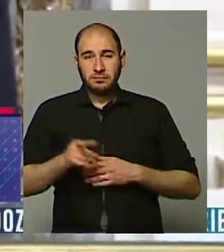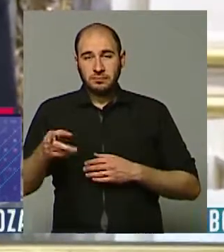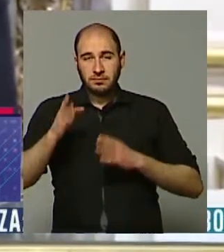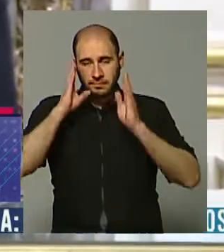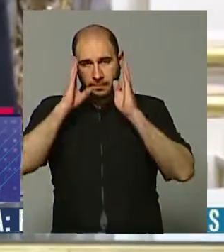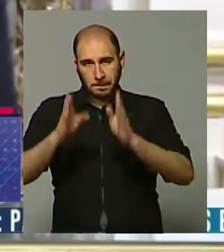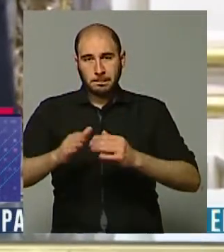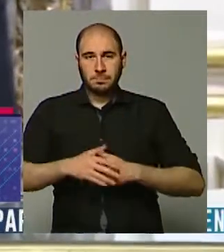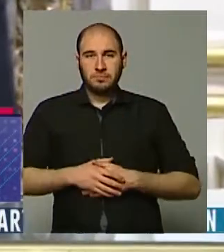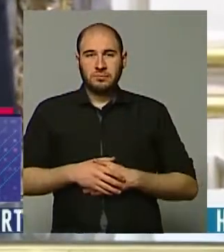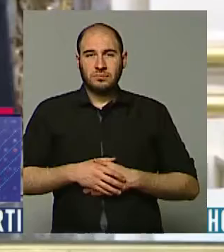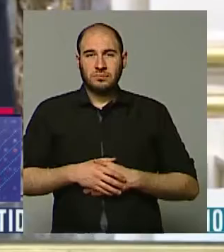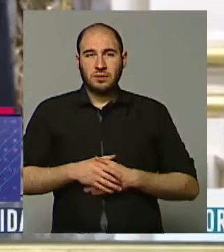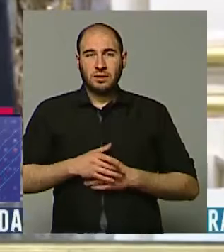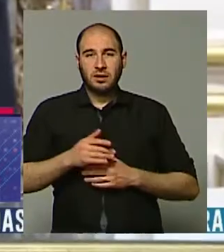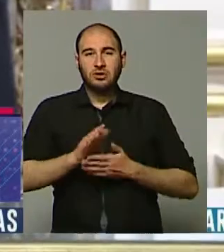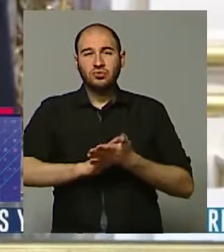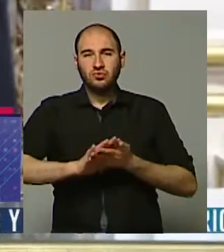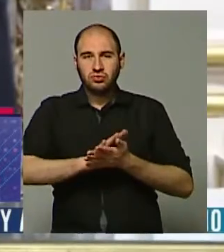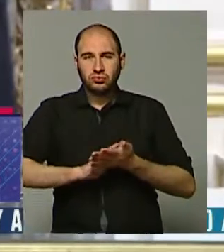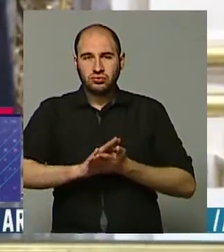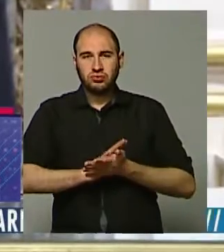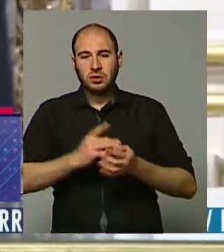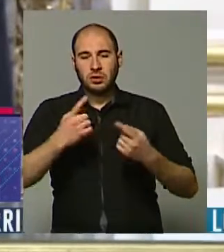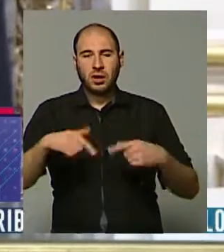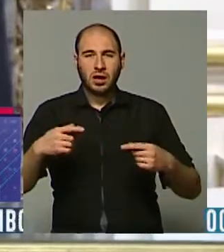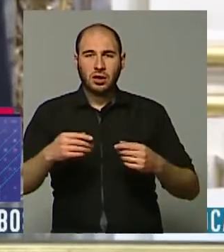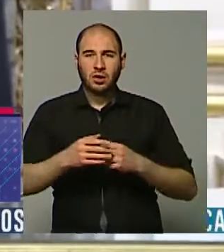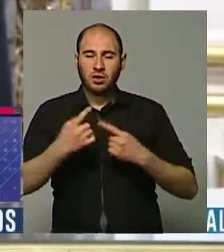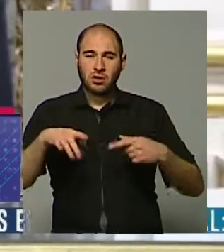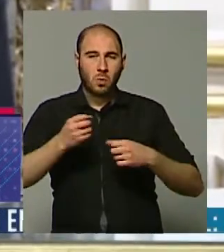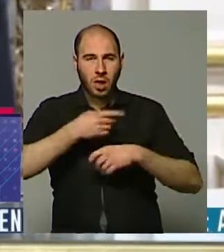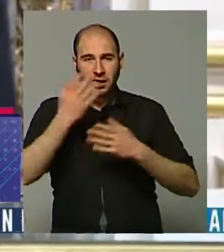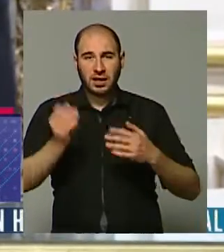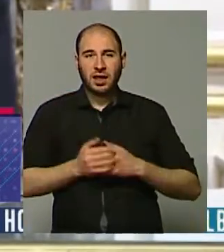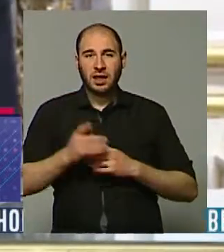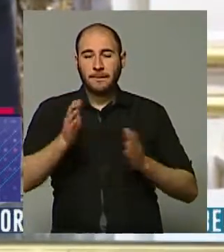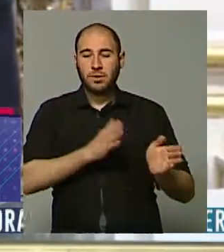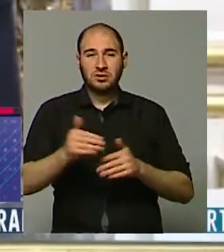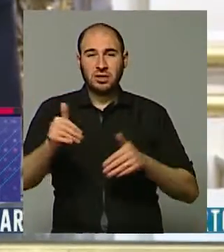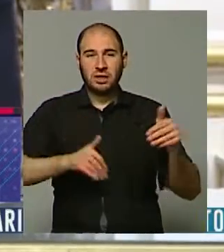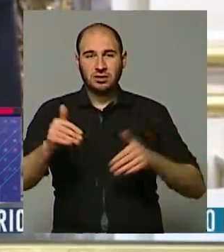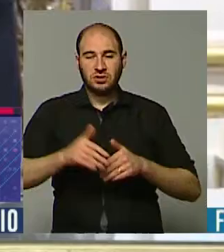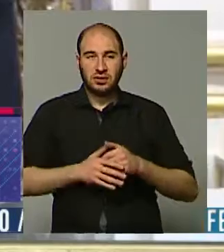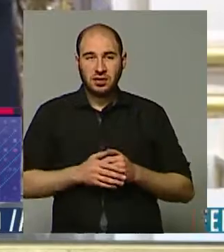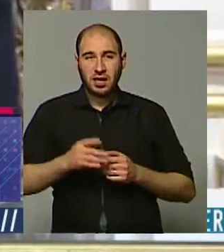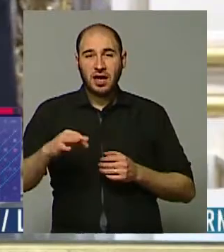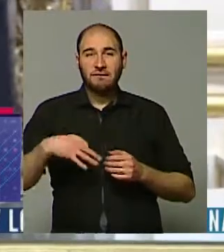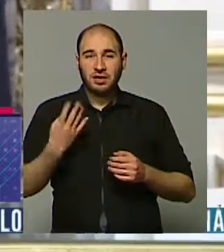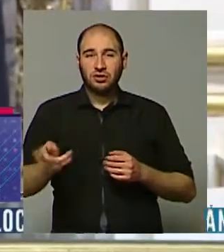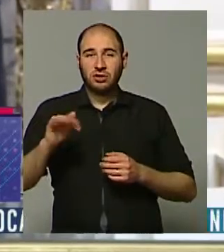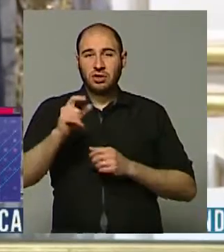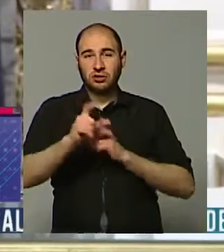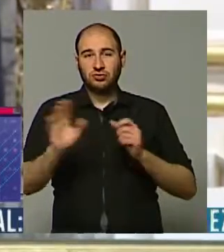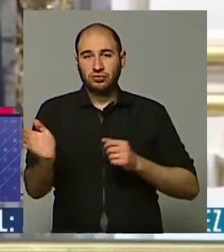puesto en morigerar cualquier costo que pueda tener este proceso electoral sobre la vida diaria de